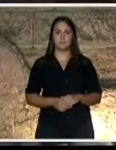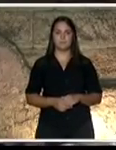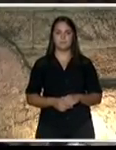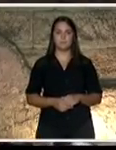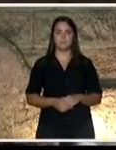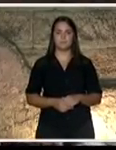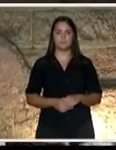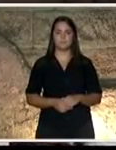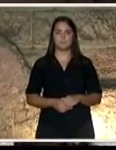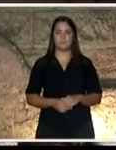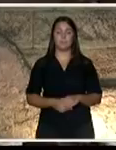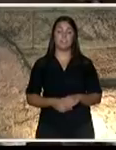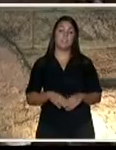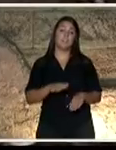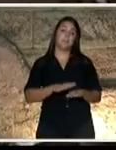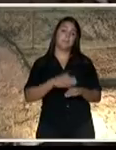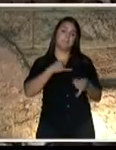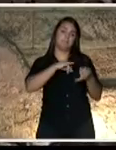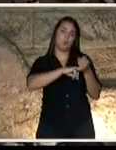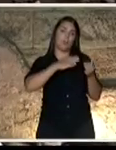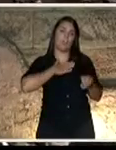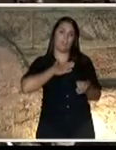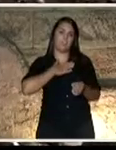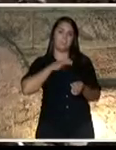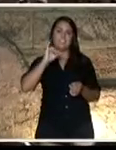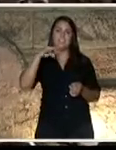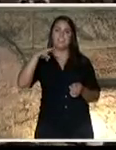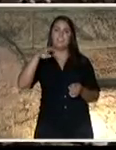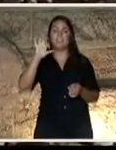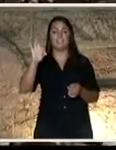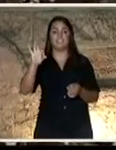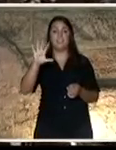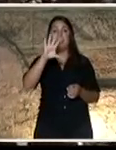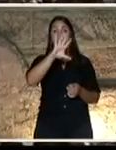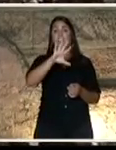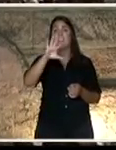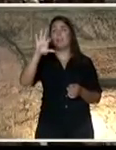Para María Inés, mi mujer, gracias, hace